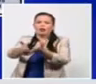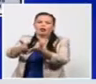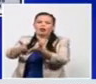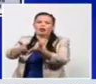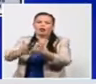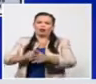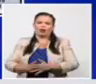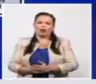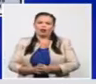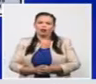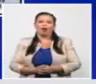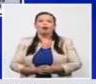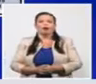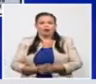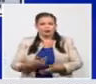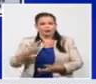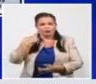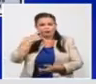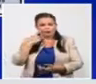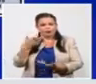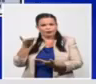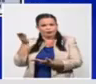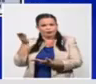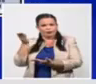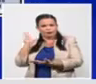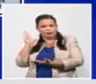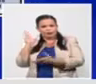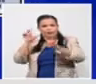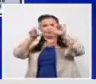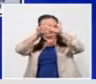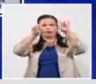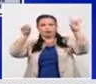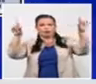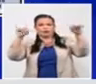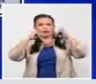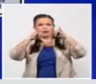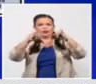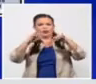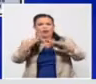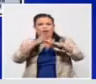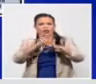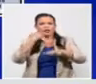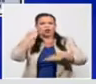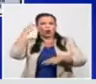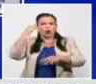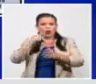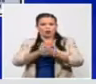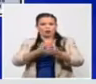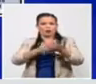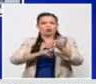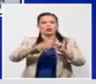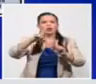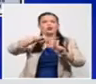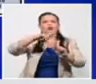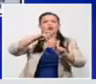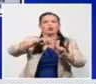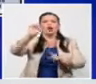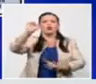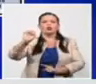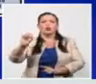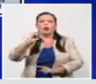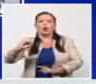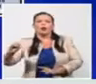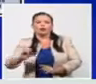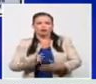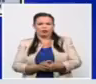ver ahí en el mapa de acuerdo a los colores, entre Las Tunas, el suroeste y de Camagüey y